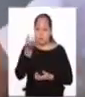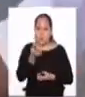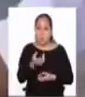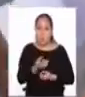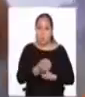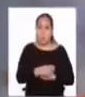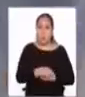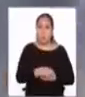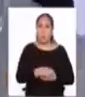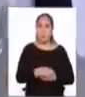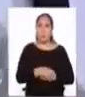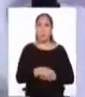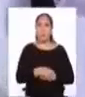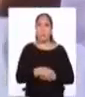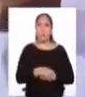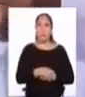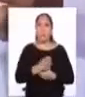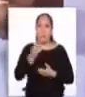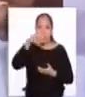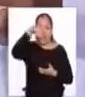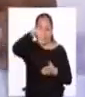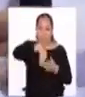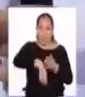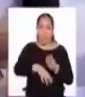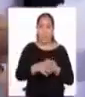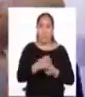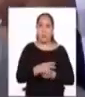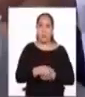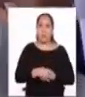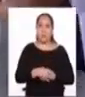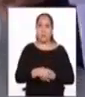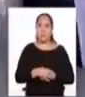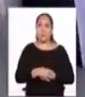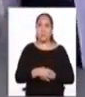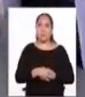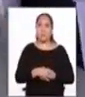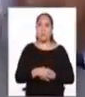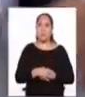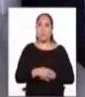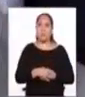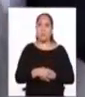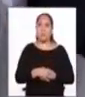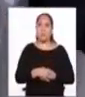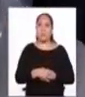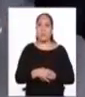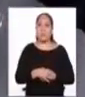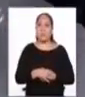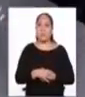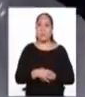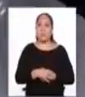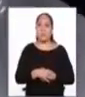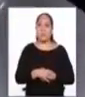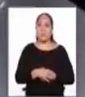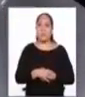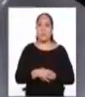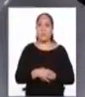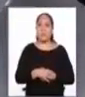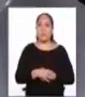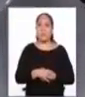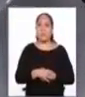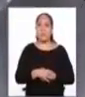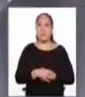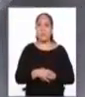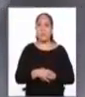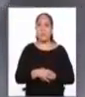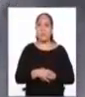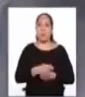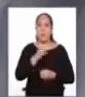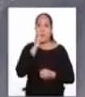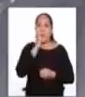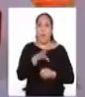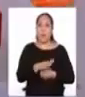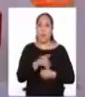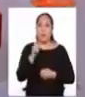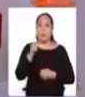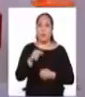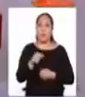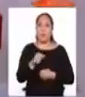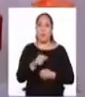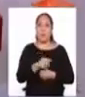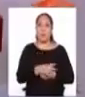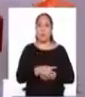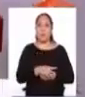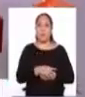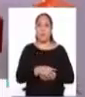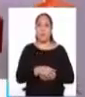pequeño Ajá. dentro del bol. Justo en medio. ¡Ah! A ver, Digamos que eso va a